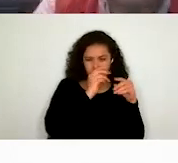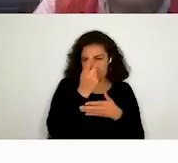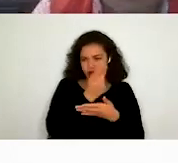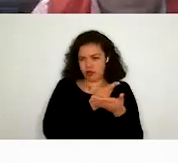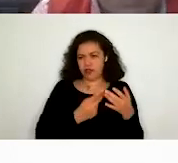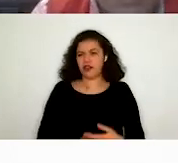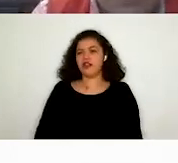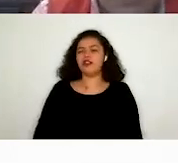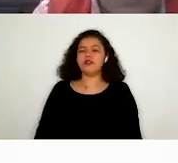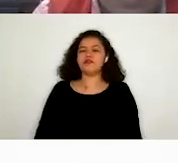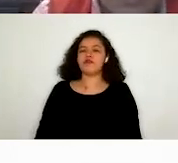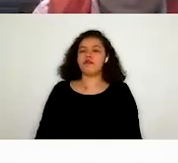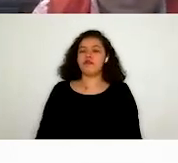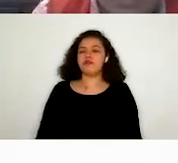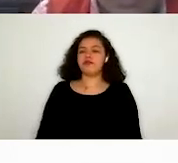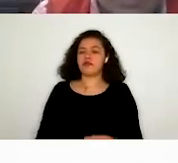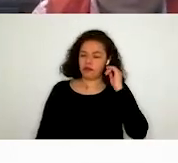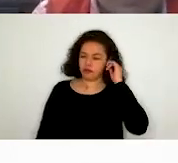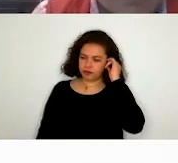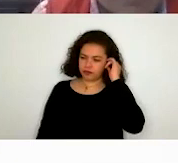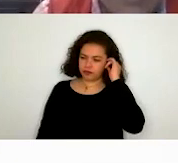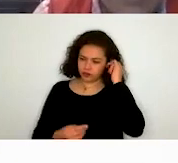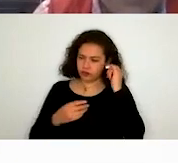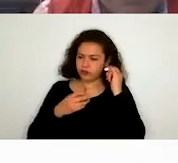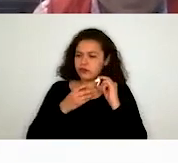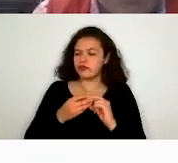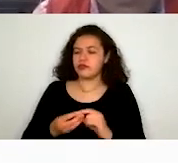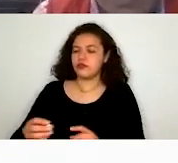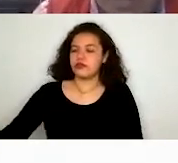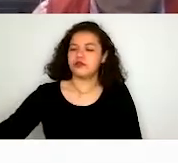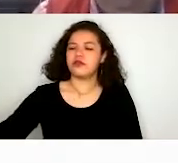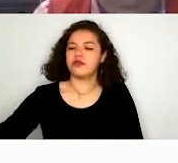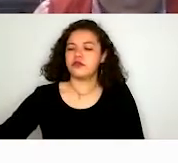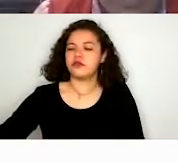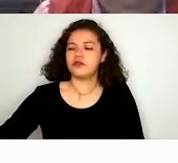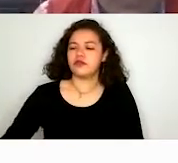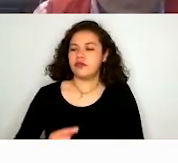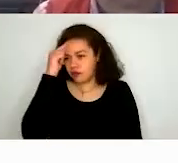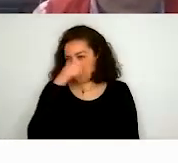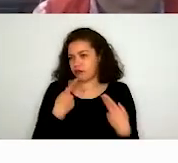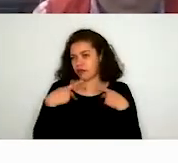Los términos de referencia también nos dan funciones para la persona coordinadora general.